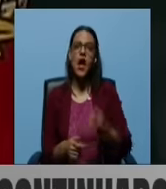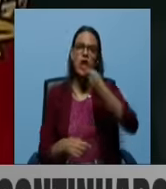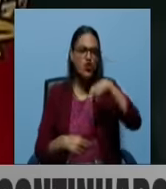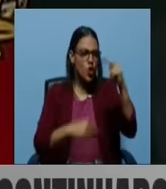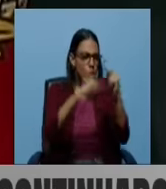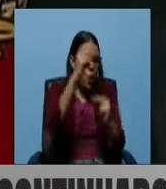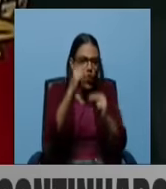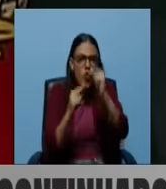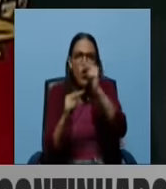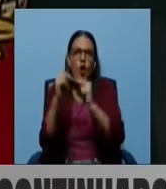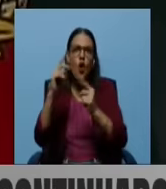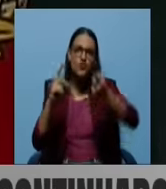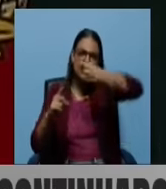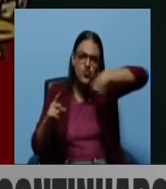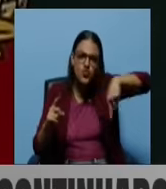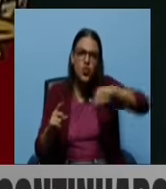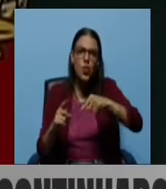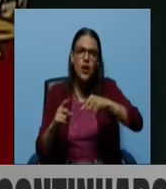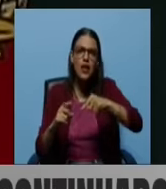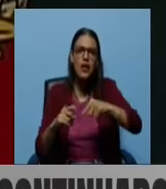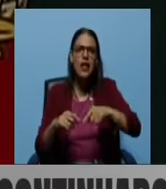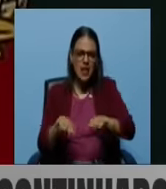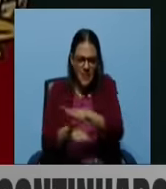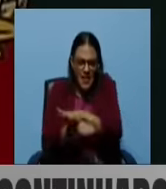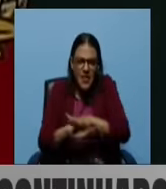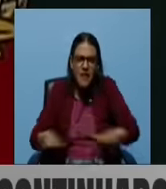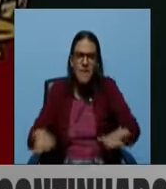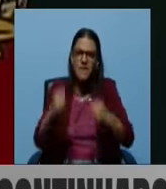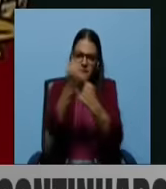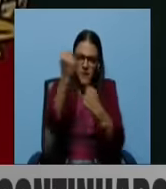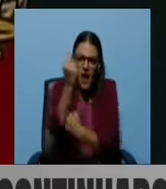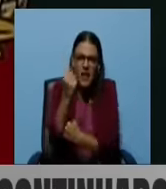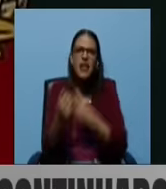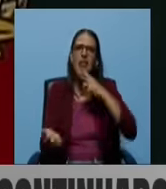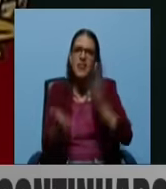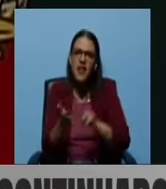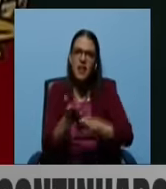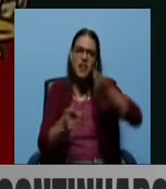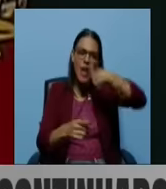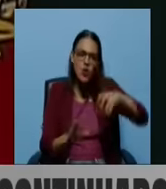construir desde abajo una verdadera unión